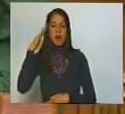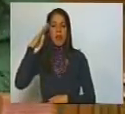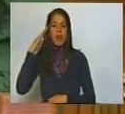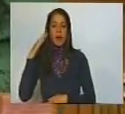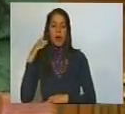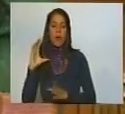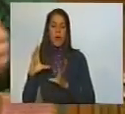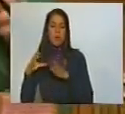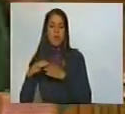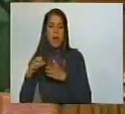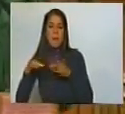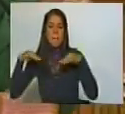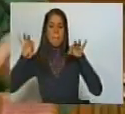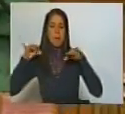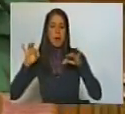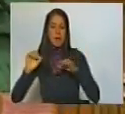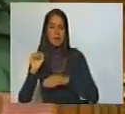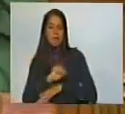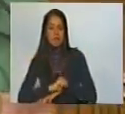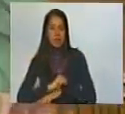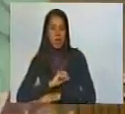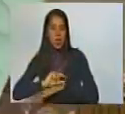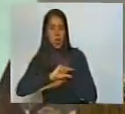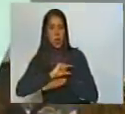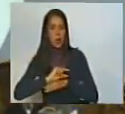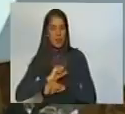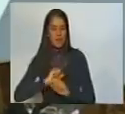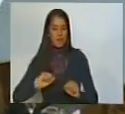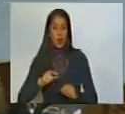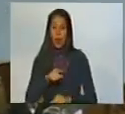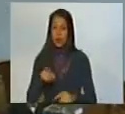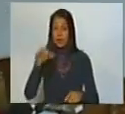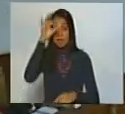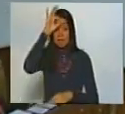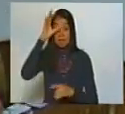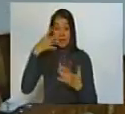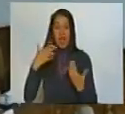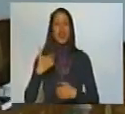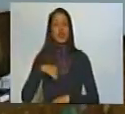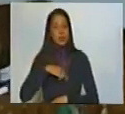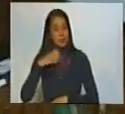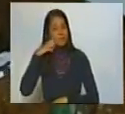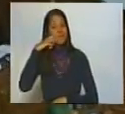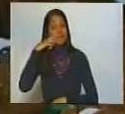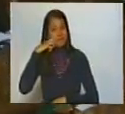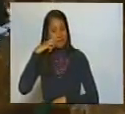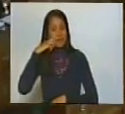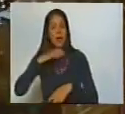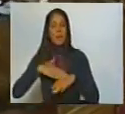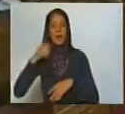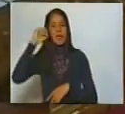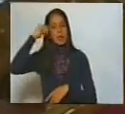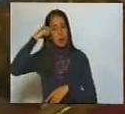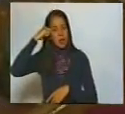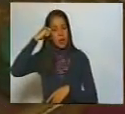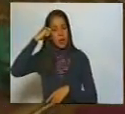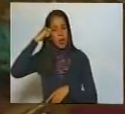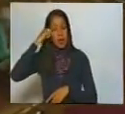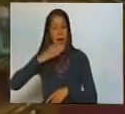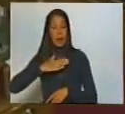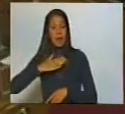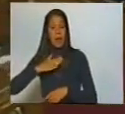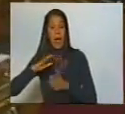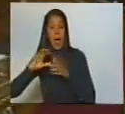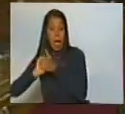gobierno. Ustedes no conocen esa expresión, pero nosotros la conocimos. Porque yo recuerdo que el padre de un amigo